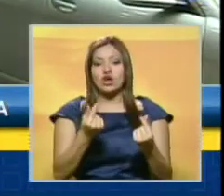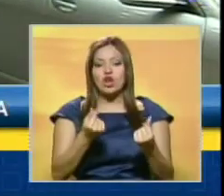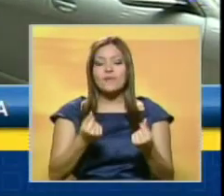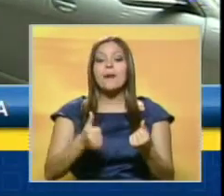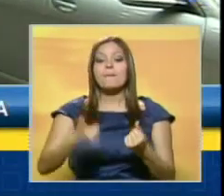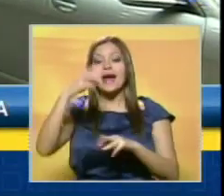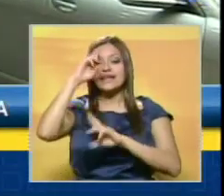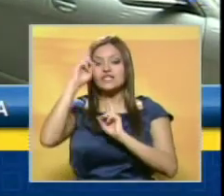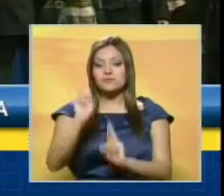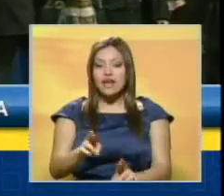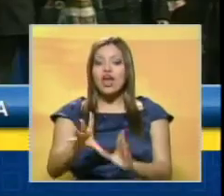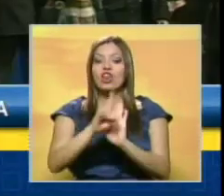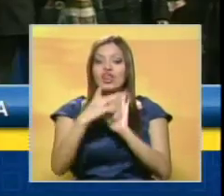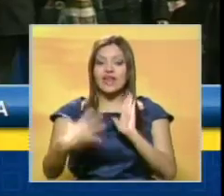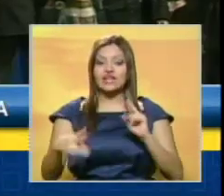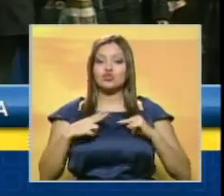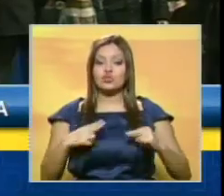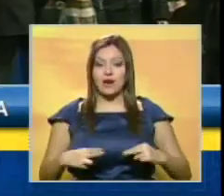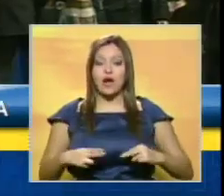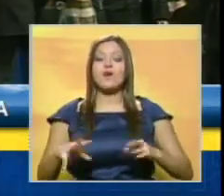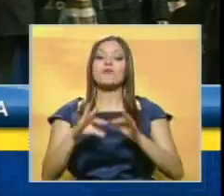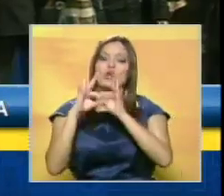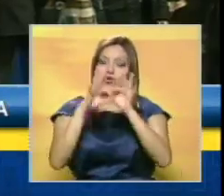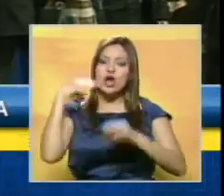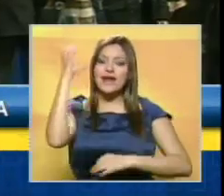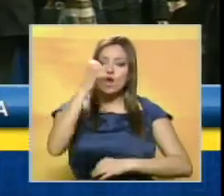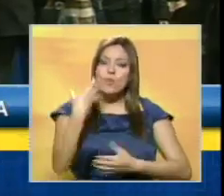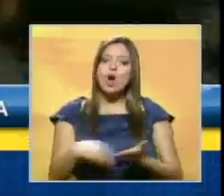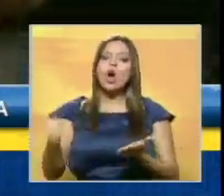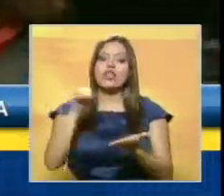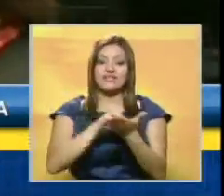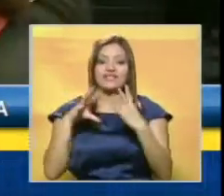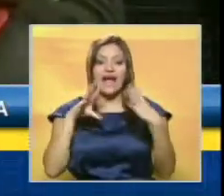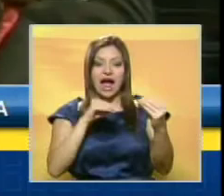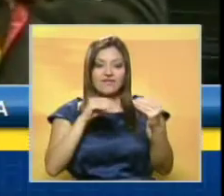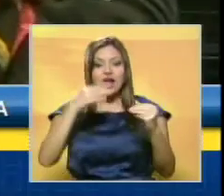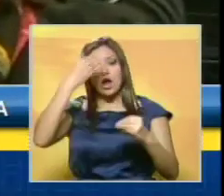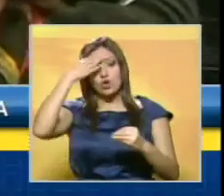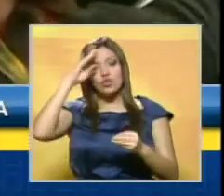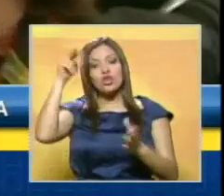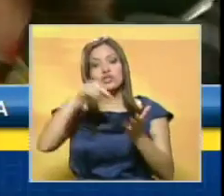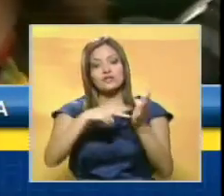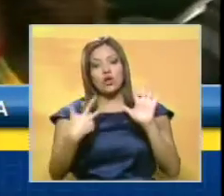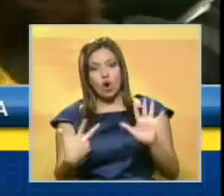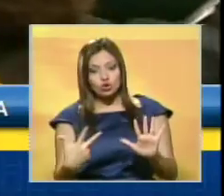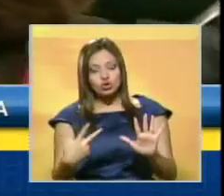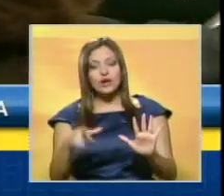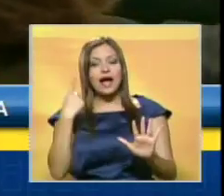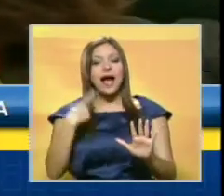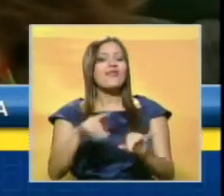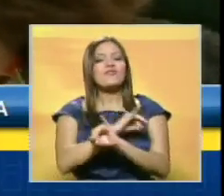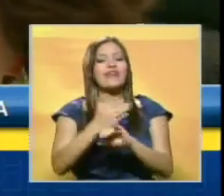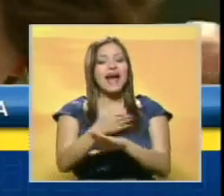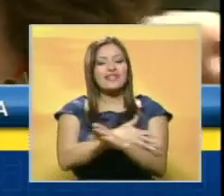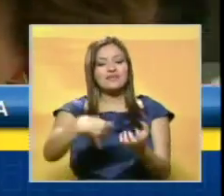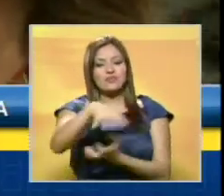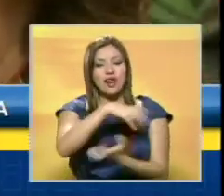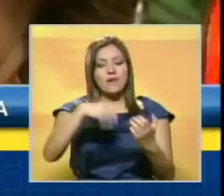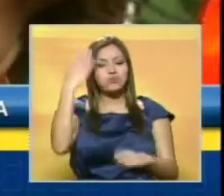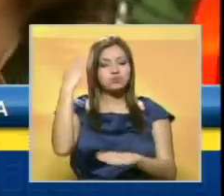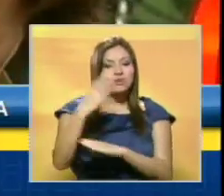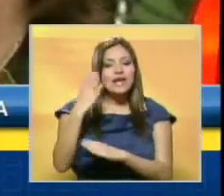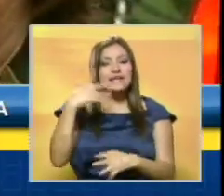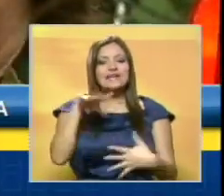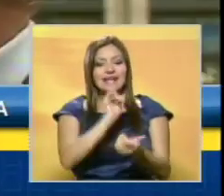mayor respeto de los derechos humanos. La Unión Europea reanudó el diálogo con Cuba en 2008 tras levantar sanciones diplomáticas por el